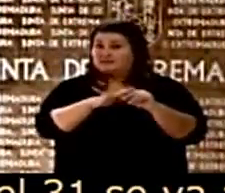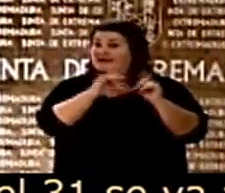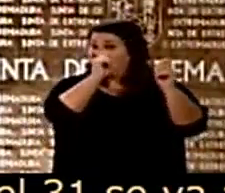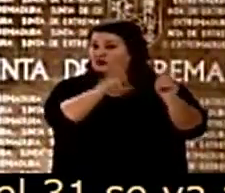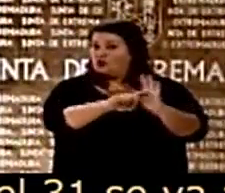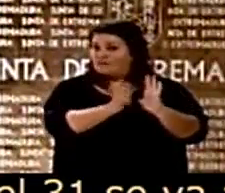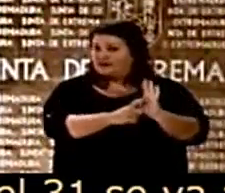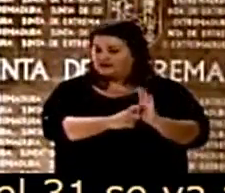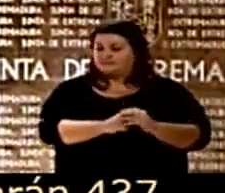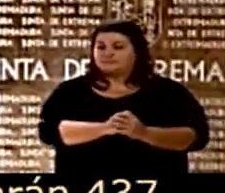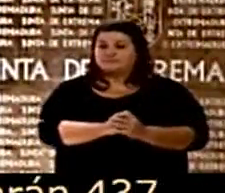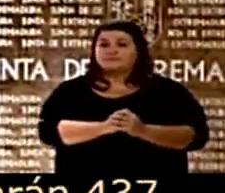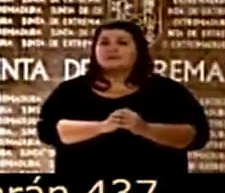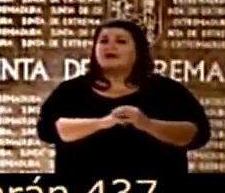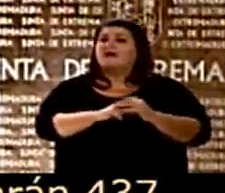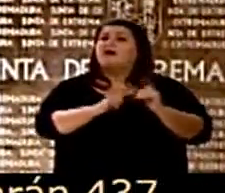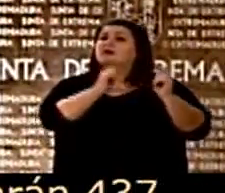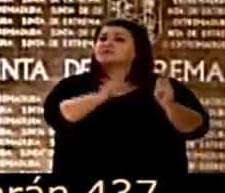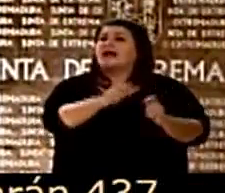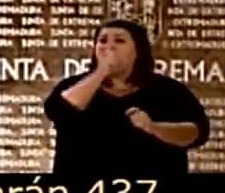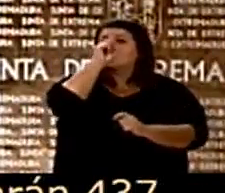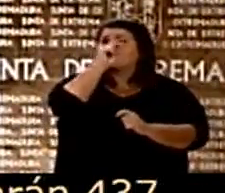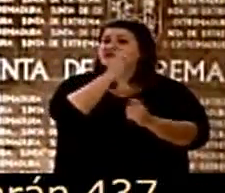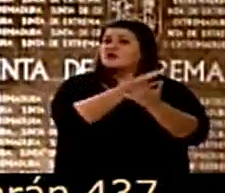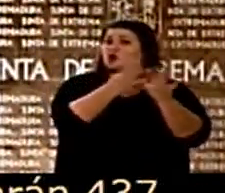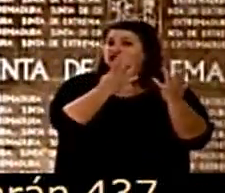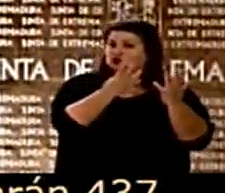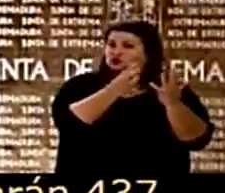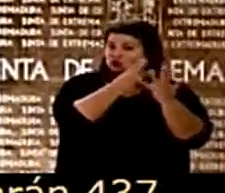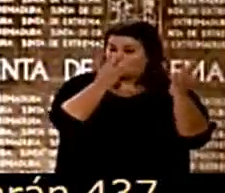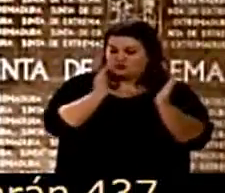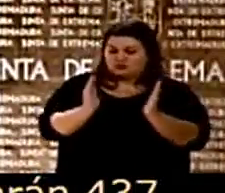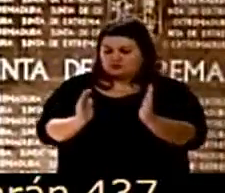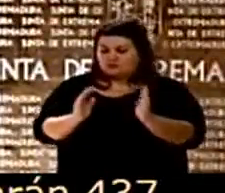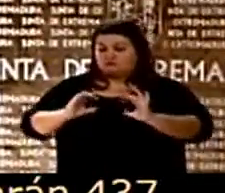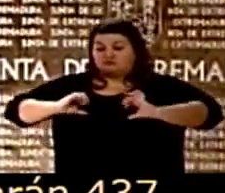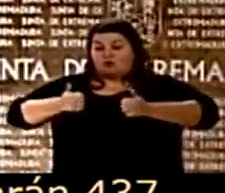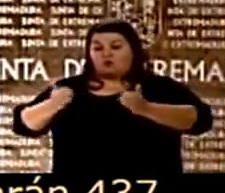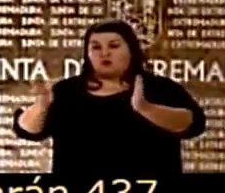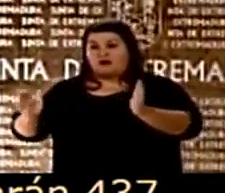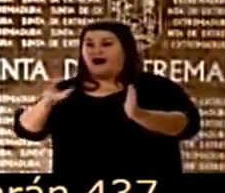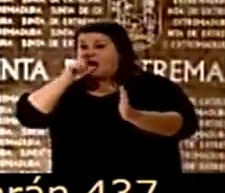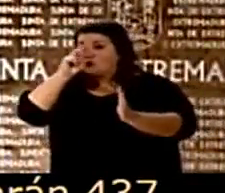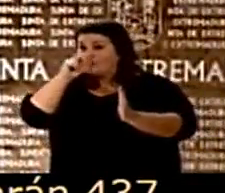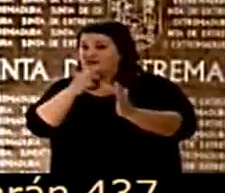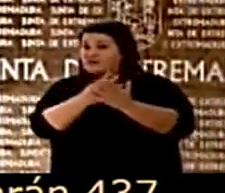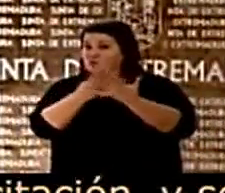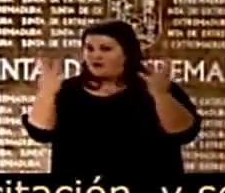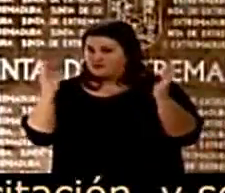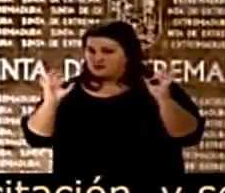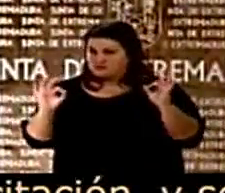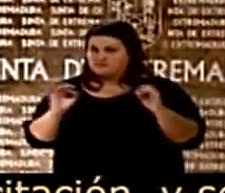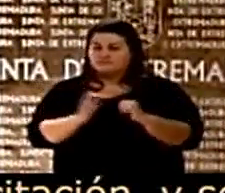licitación, y esta se hará entre finales de 2018 y principios de